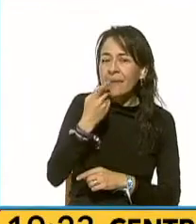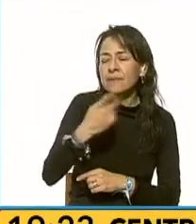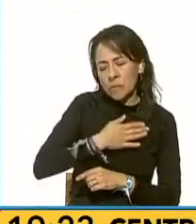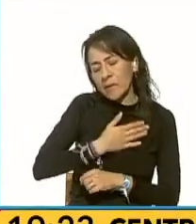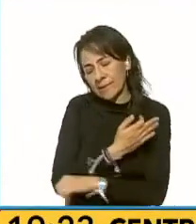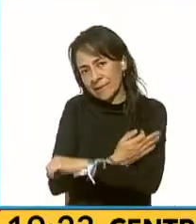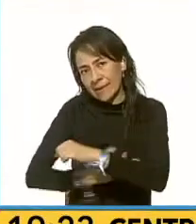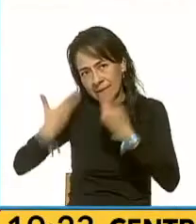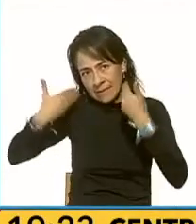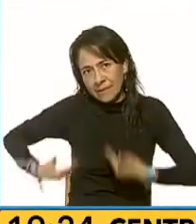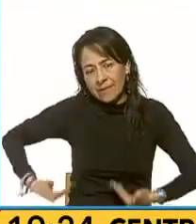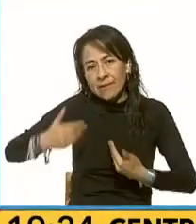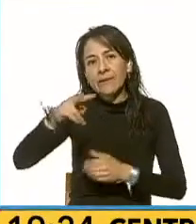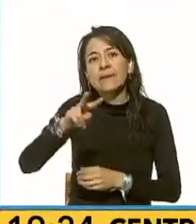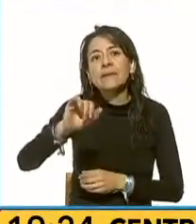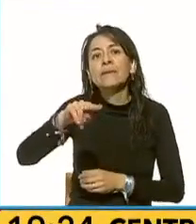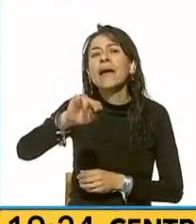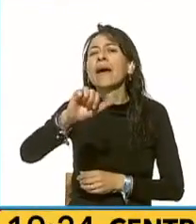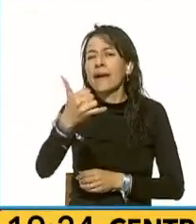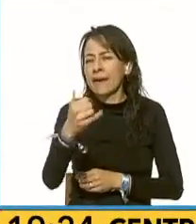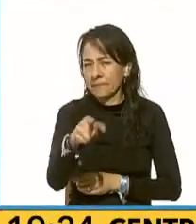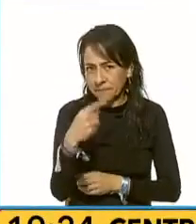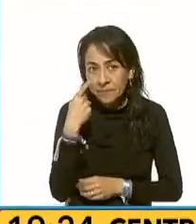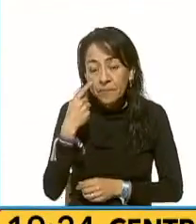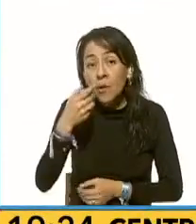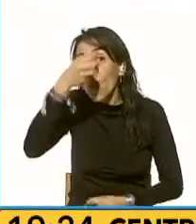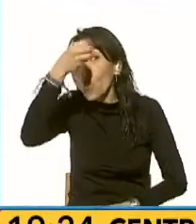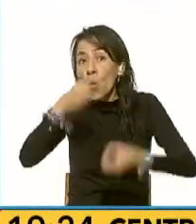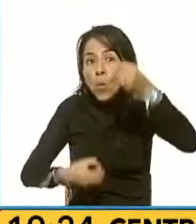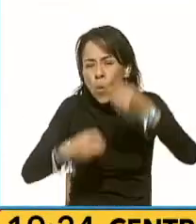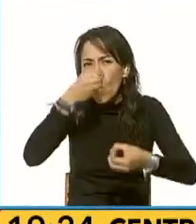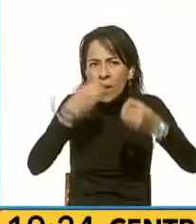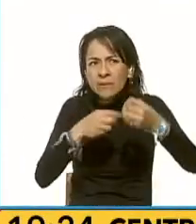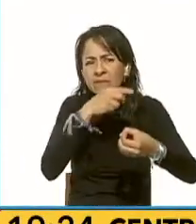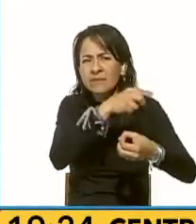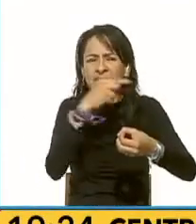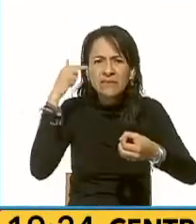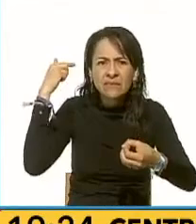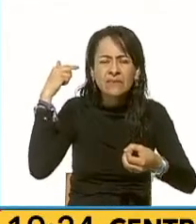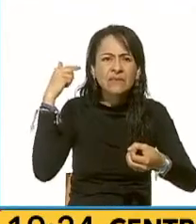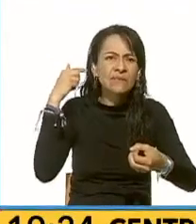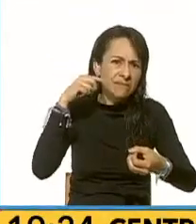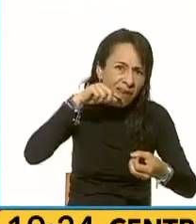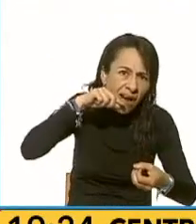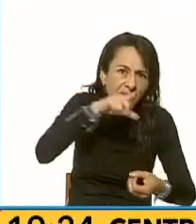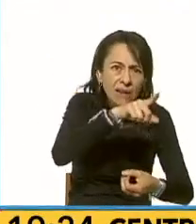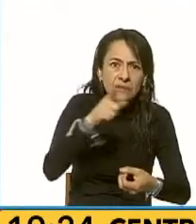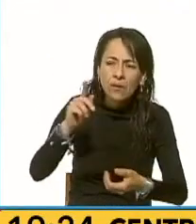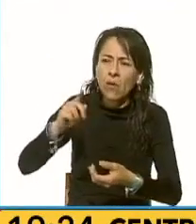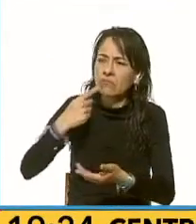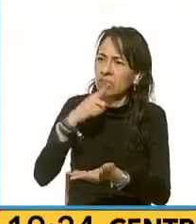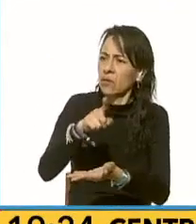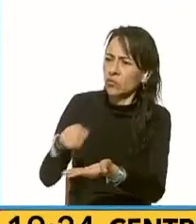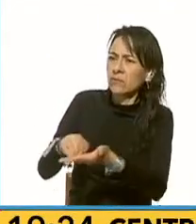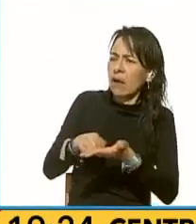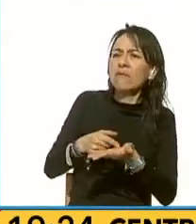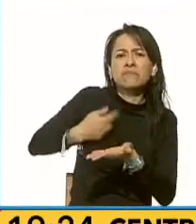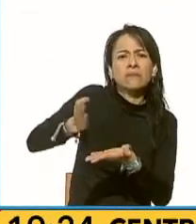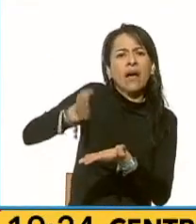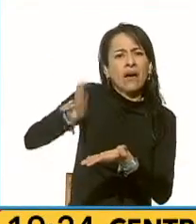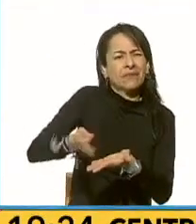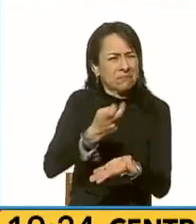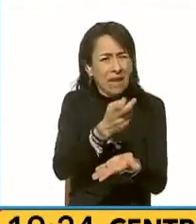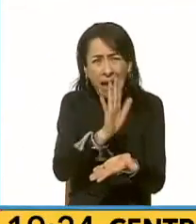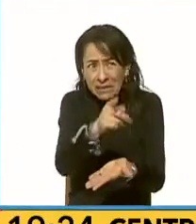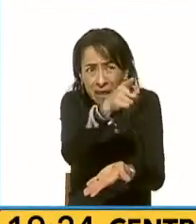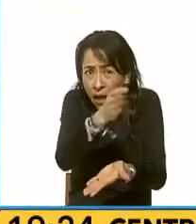empezar, el simple hecho de que el juez de Jalisco reciba esta denuncia ya es un precedente contra la libertad